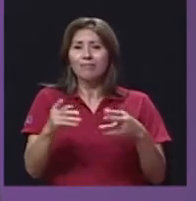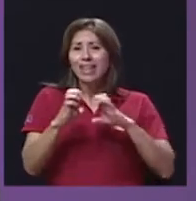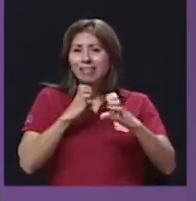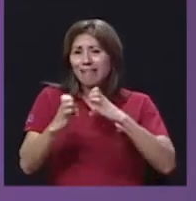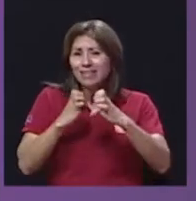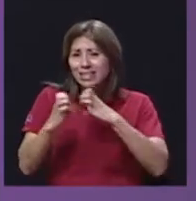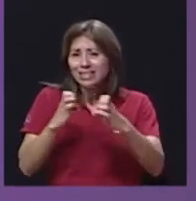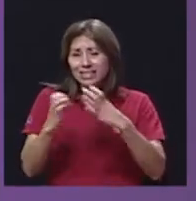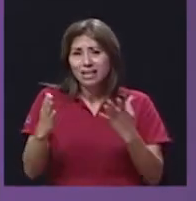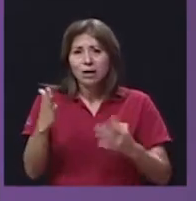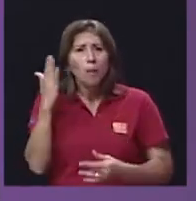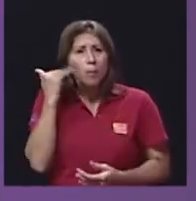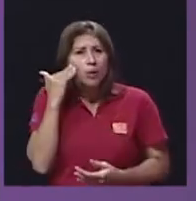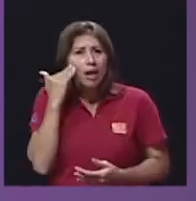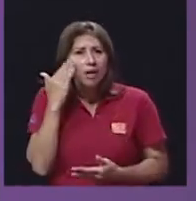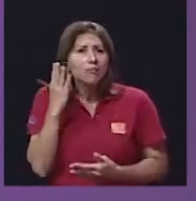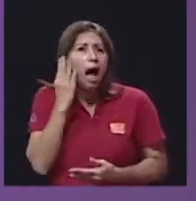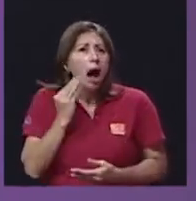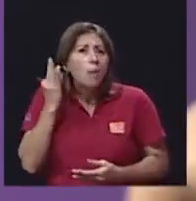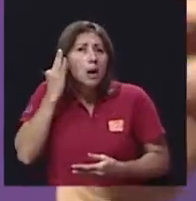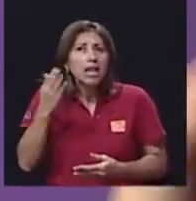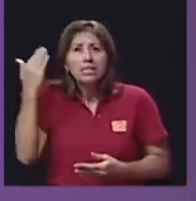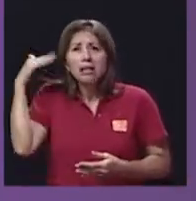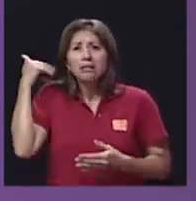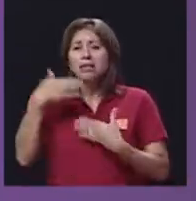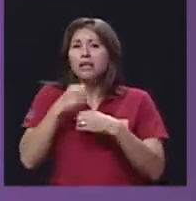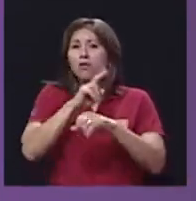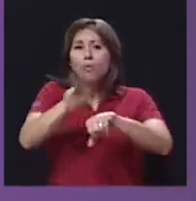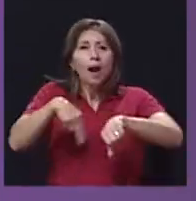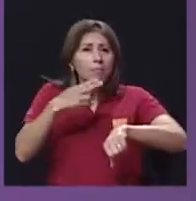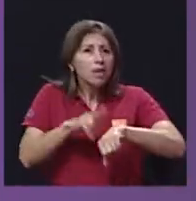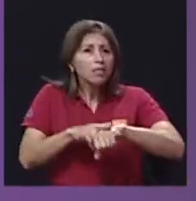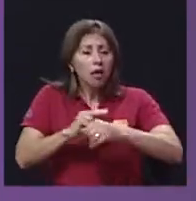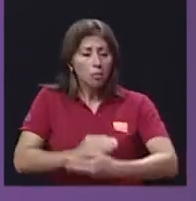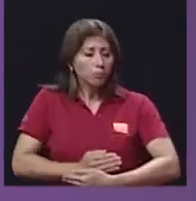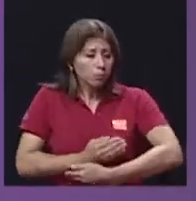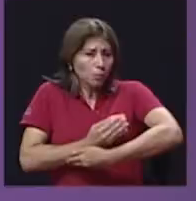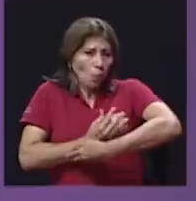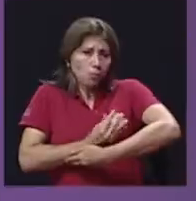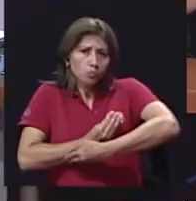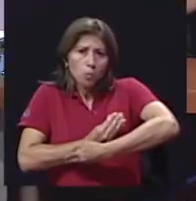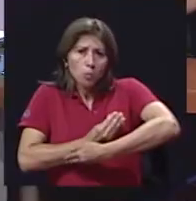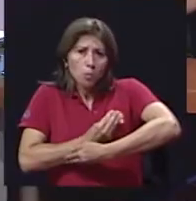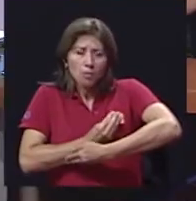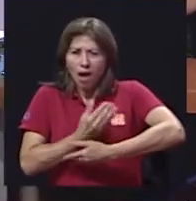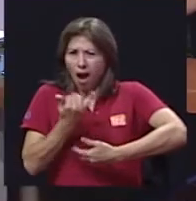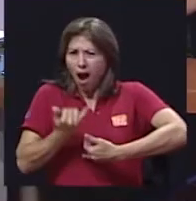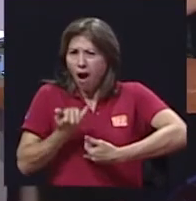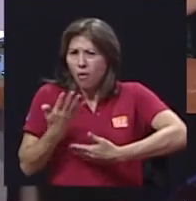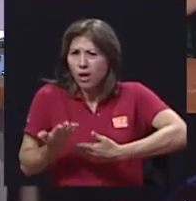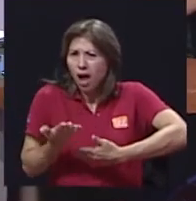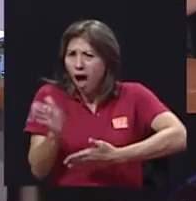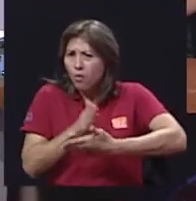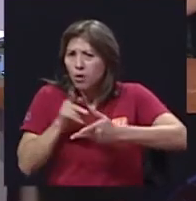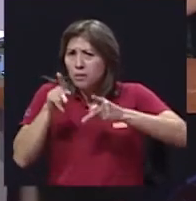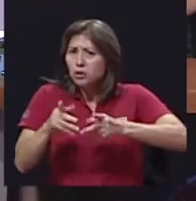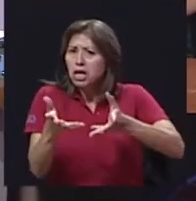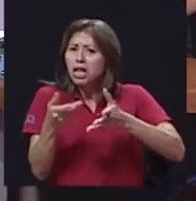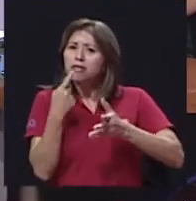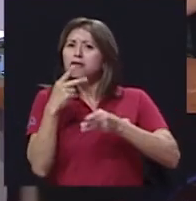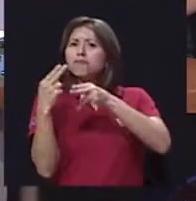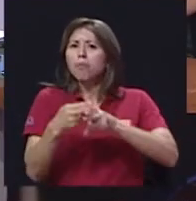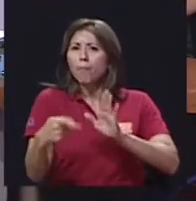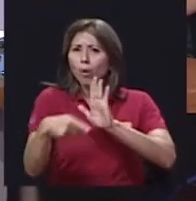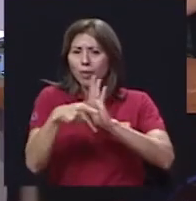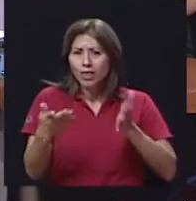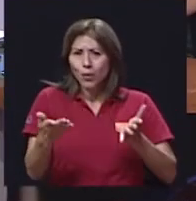algo que nuestras abuelas hacían antes están normalmente algo que ocurría antes están normalmente de pronto ahora alguien pretendía hacer lo premió y de pronto